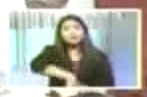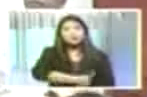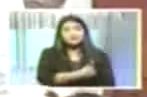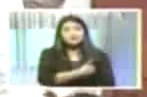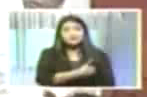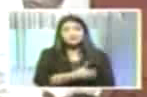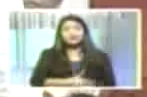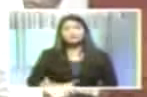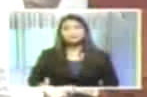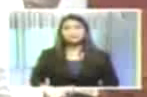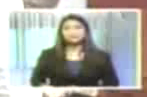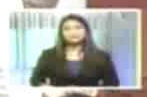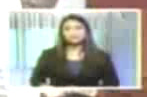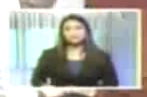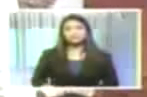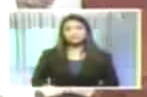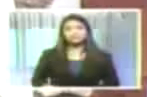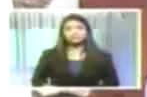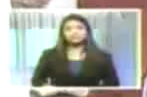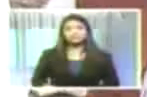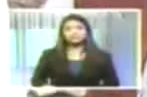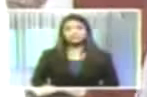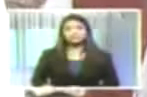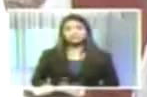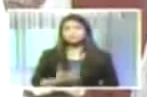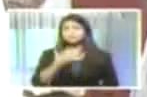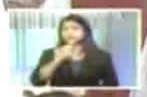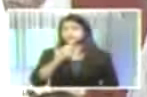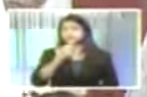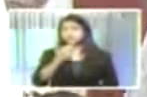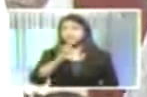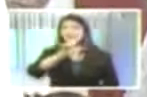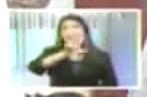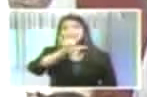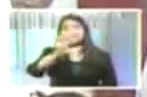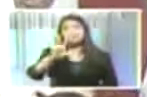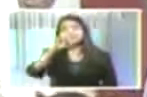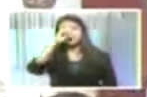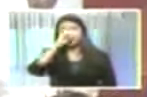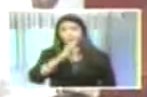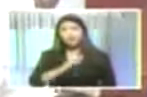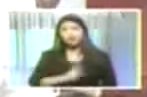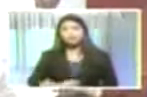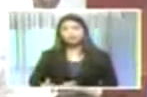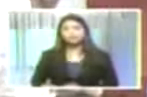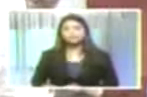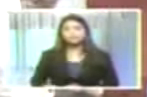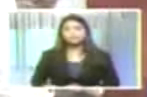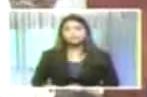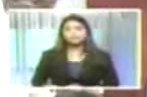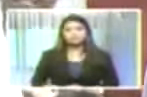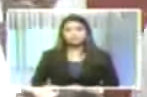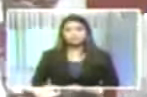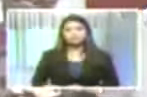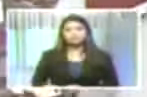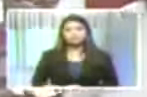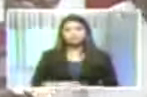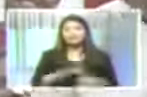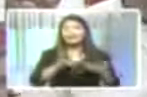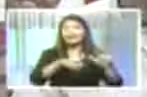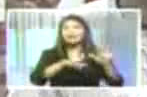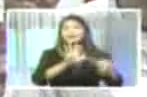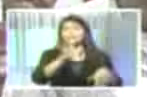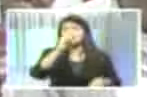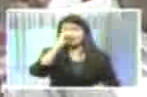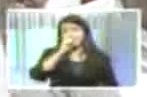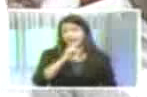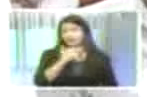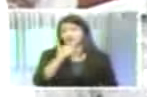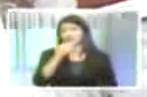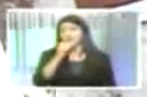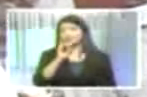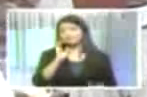Universidad Simón Bolívar, casi 35 años. 15 años nada más.